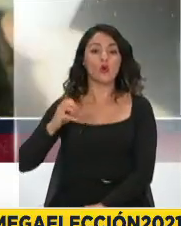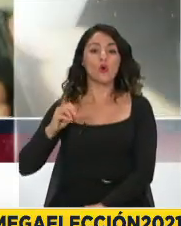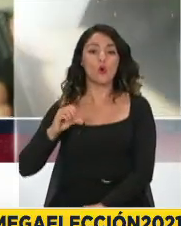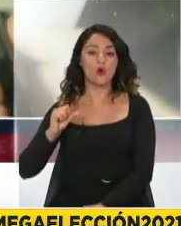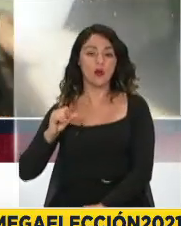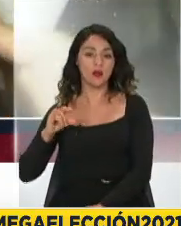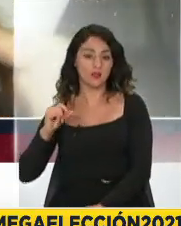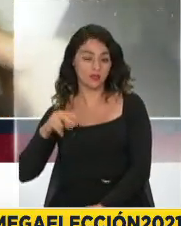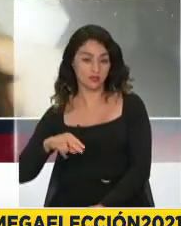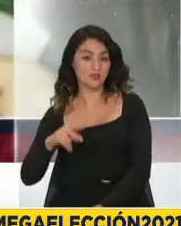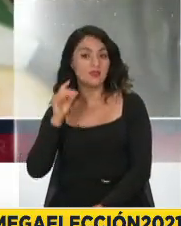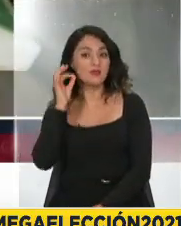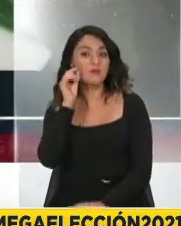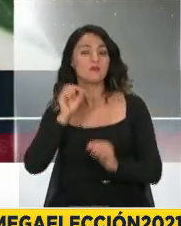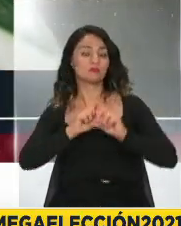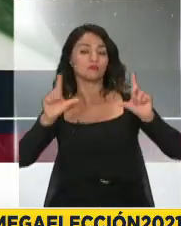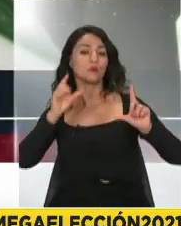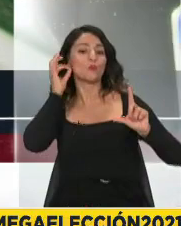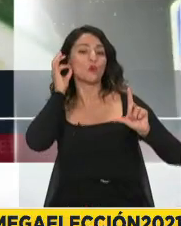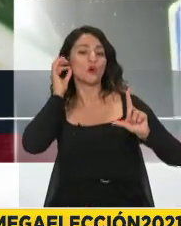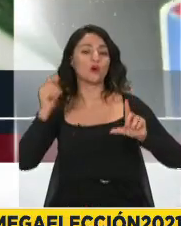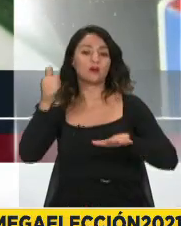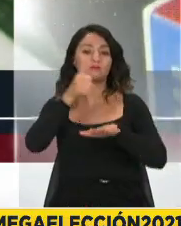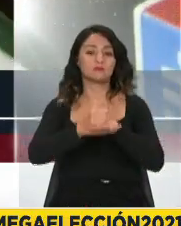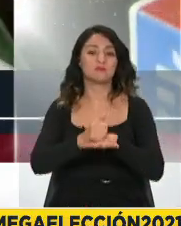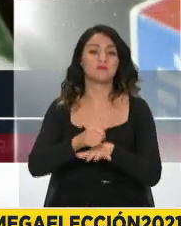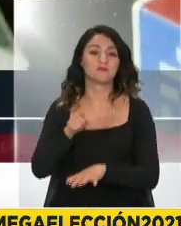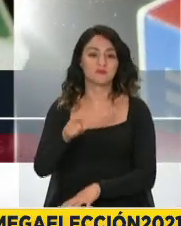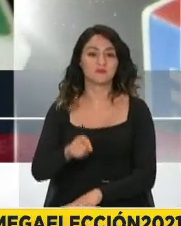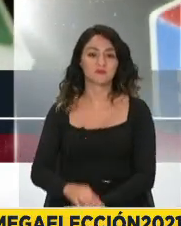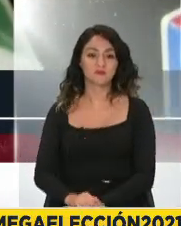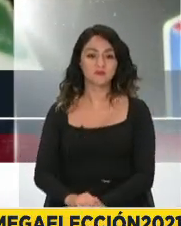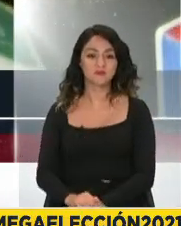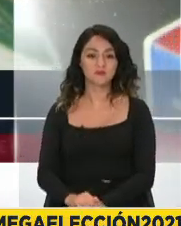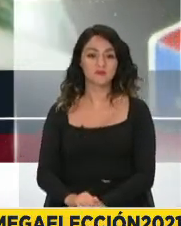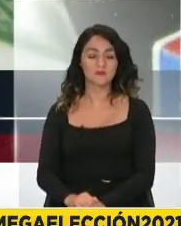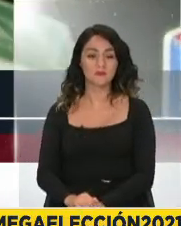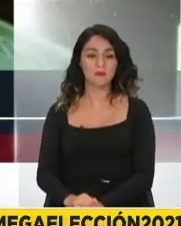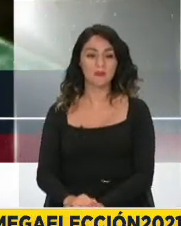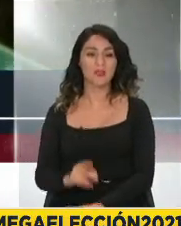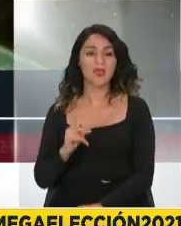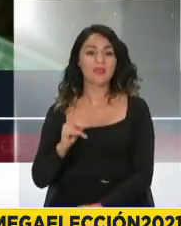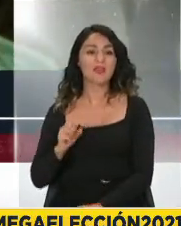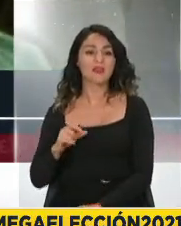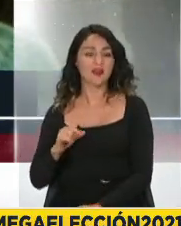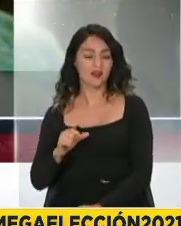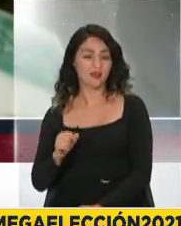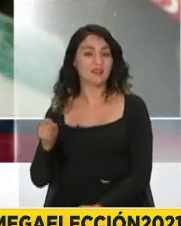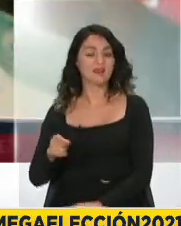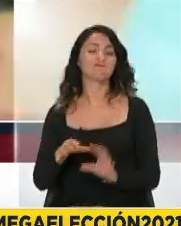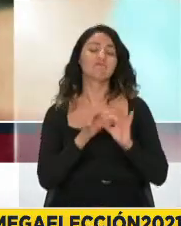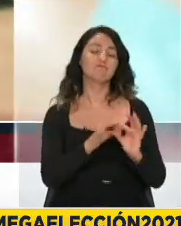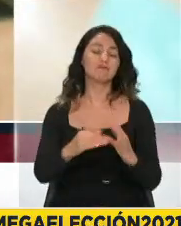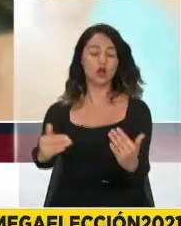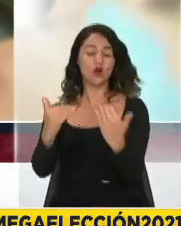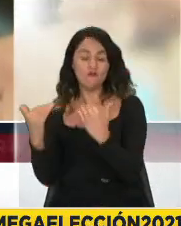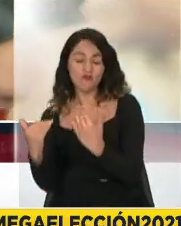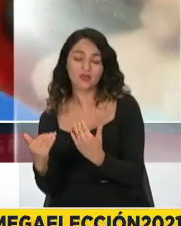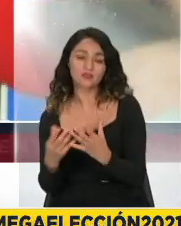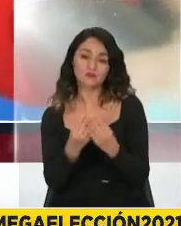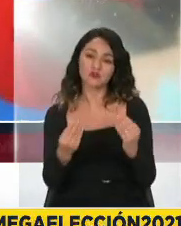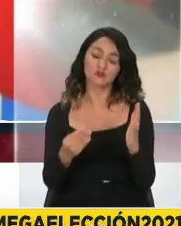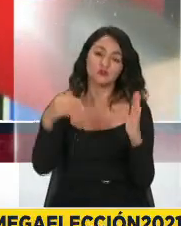quien finalmente gana, su delfina, Daniela Peñaloza. Es que hoy día nos entregaron su confianza con una amplia